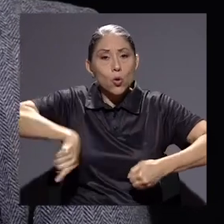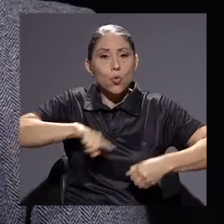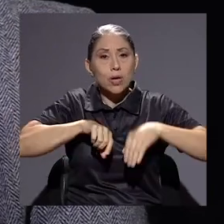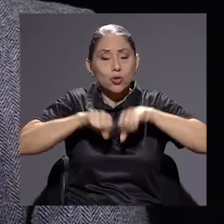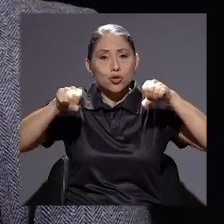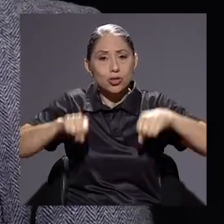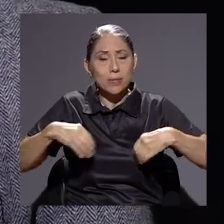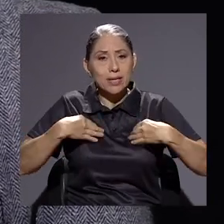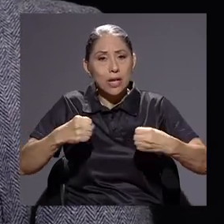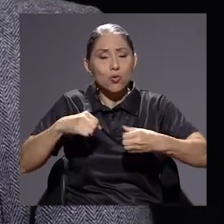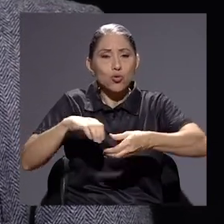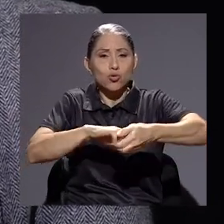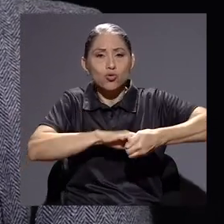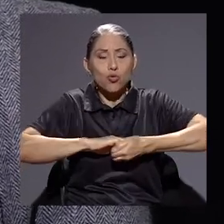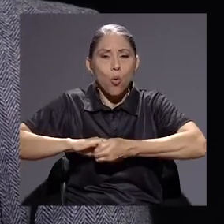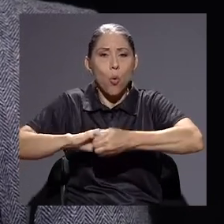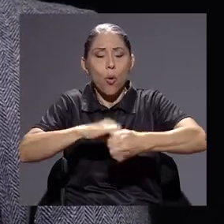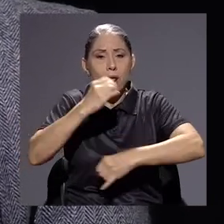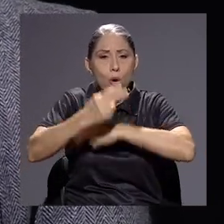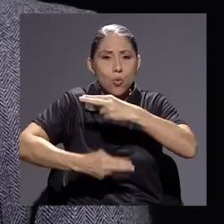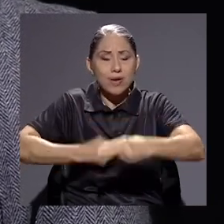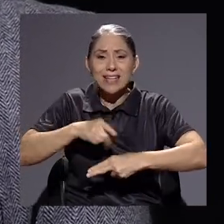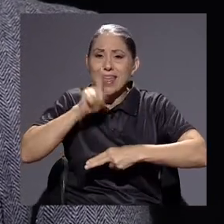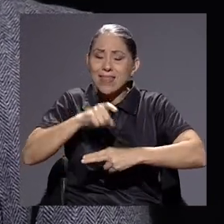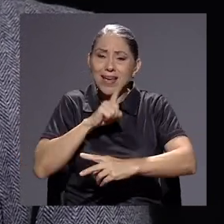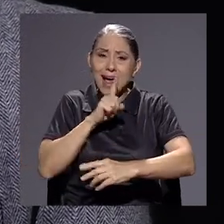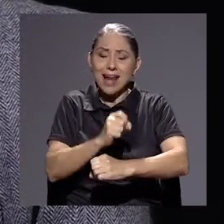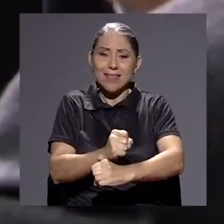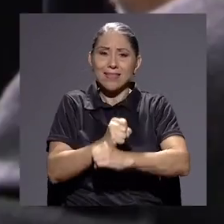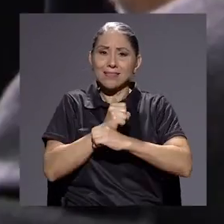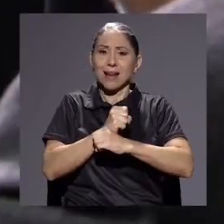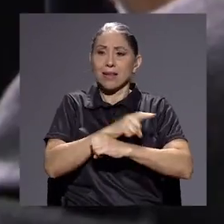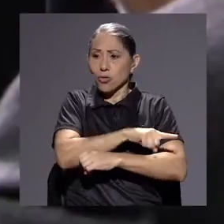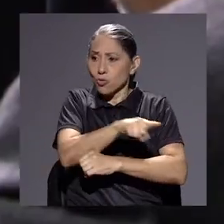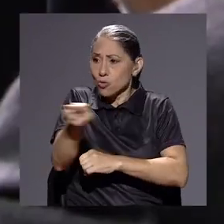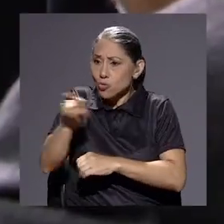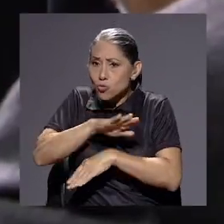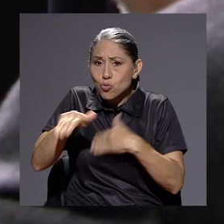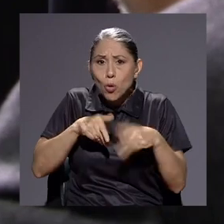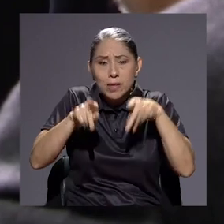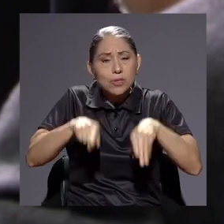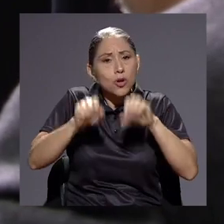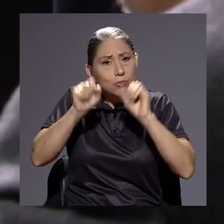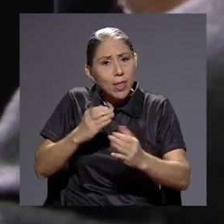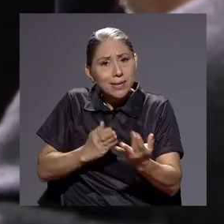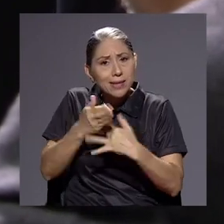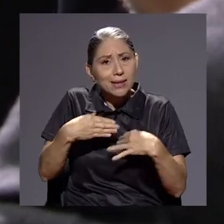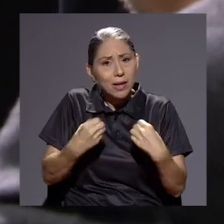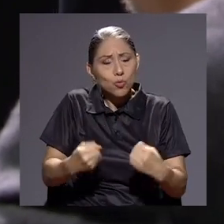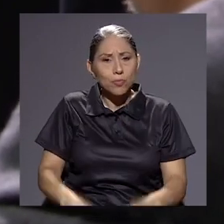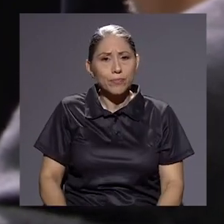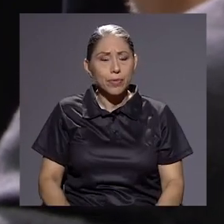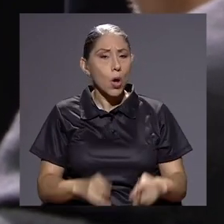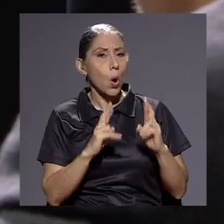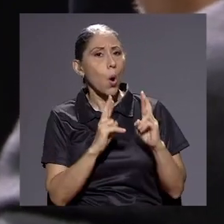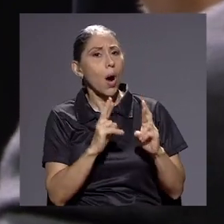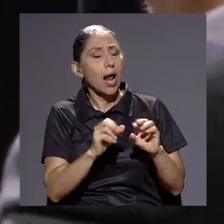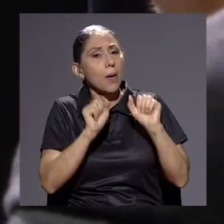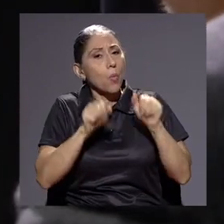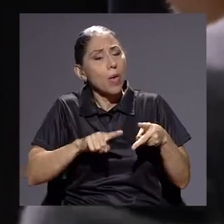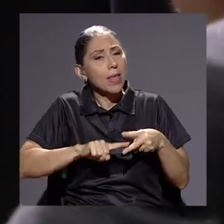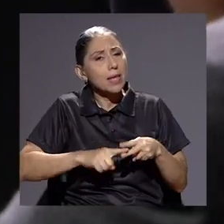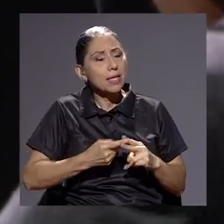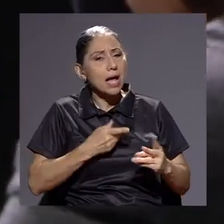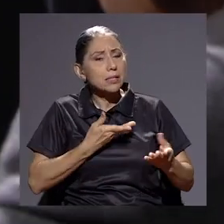solidario universal que tiene que garantizar el acceso de salud a toda su población. Ojalá que pueda iniciarse un diálogo, don Alan,